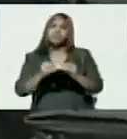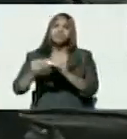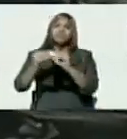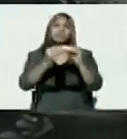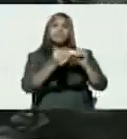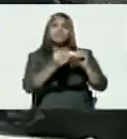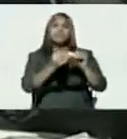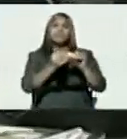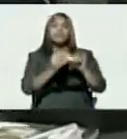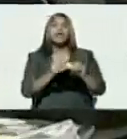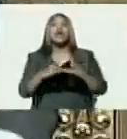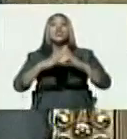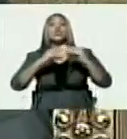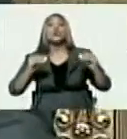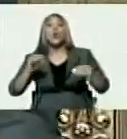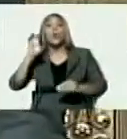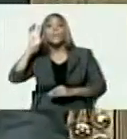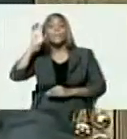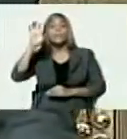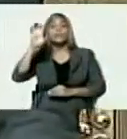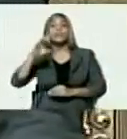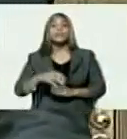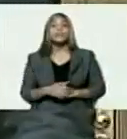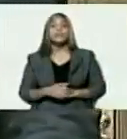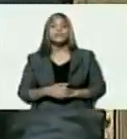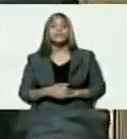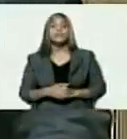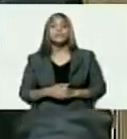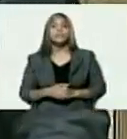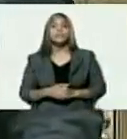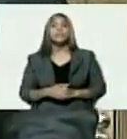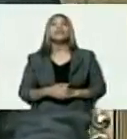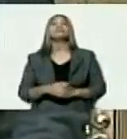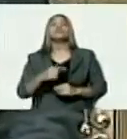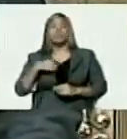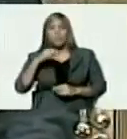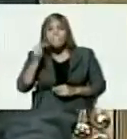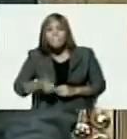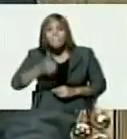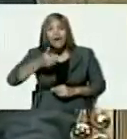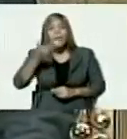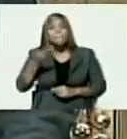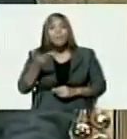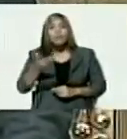a la República y en particular a la República Democrática.